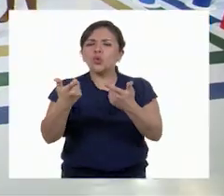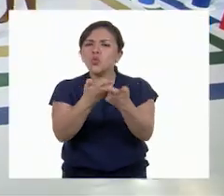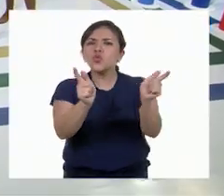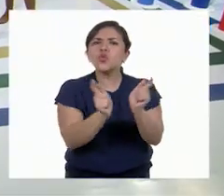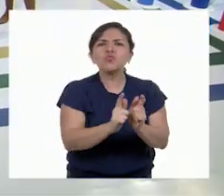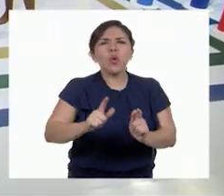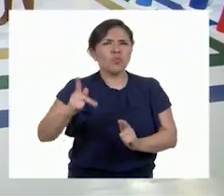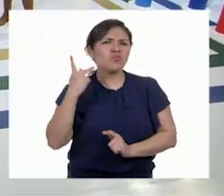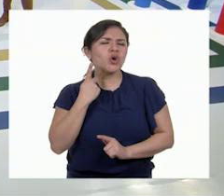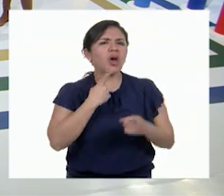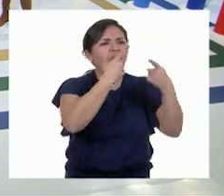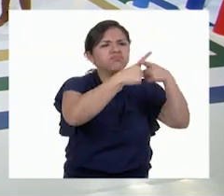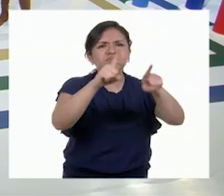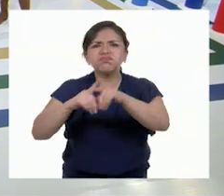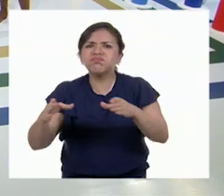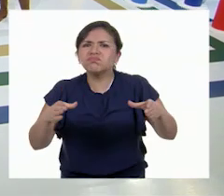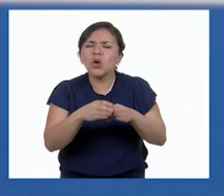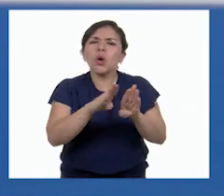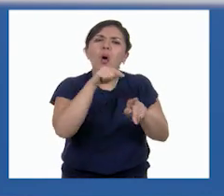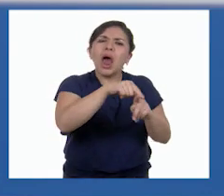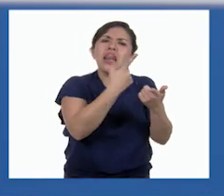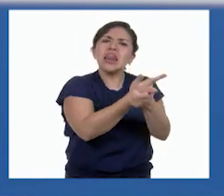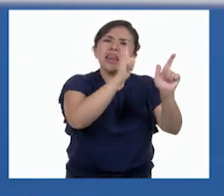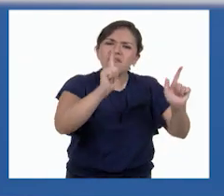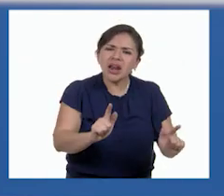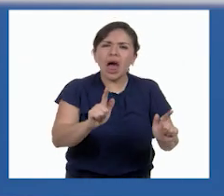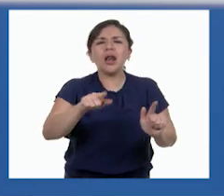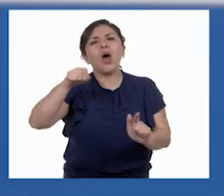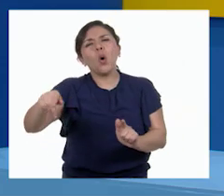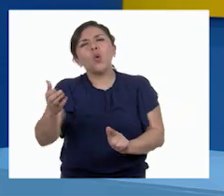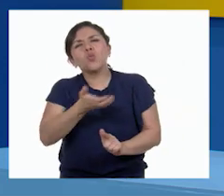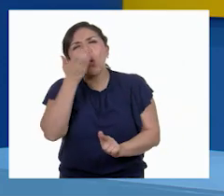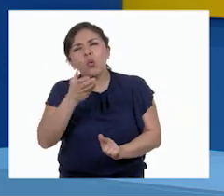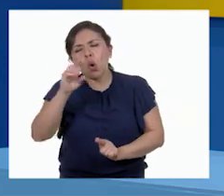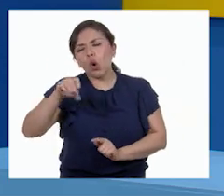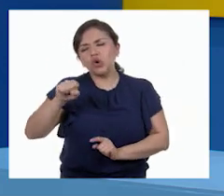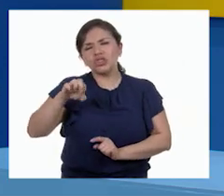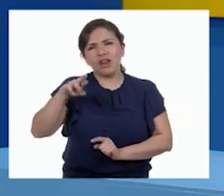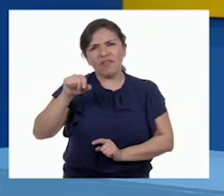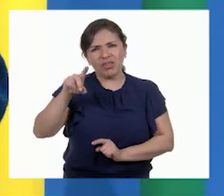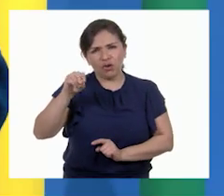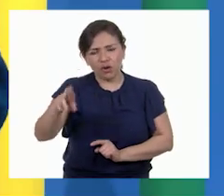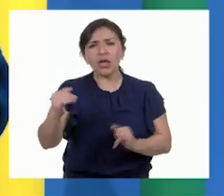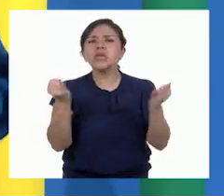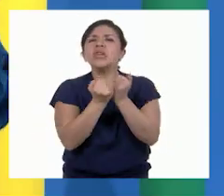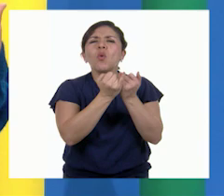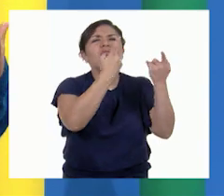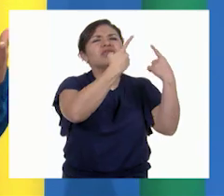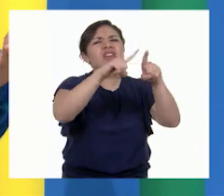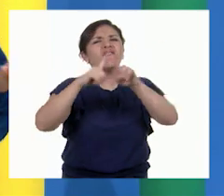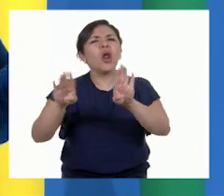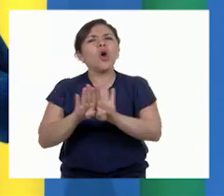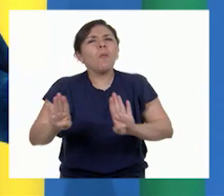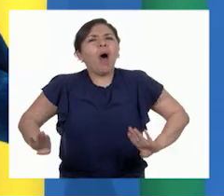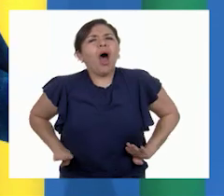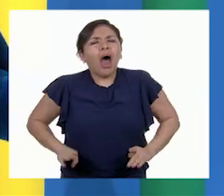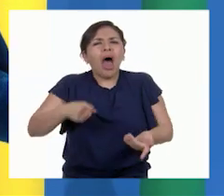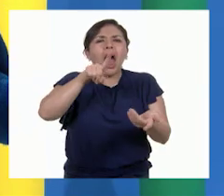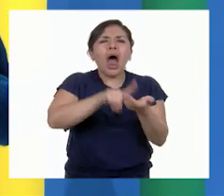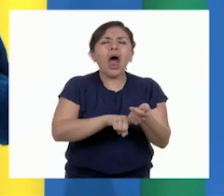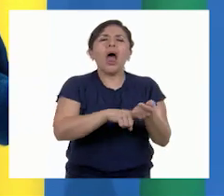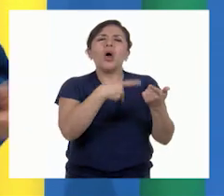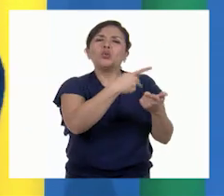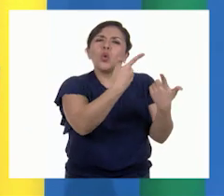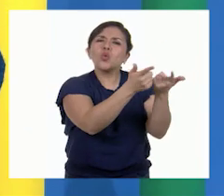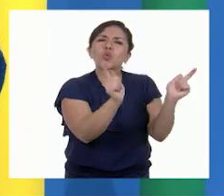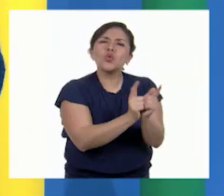políticos diferentes, como los liberales y los conservadores, y también las diversas facciones dentro del Partido